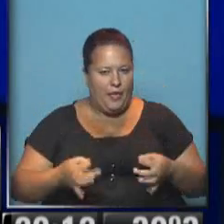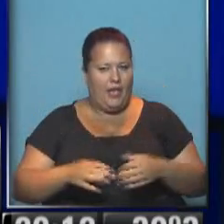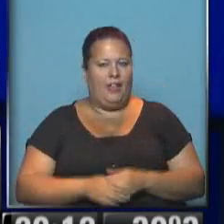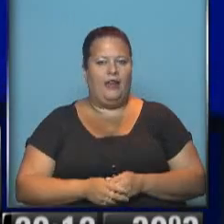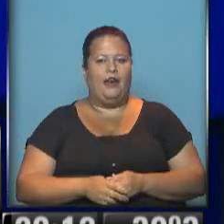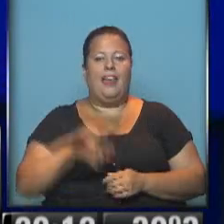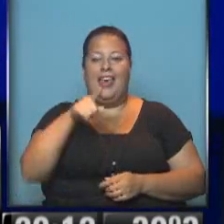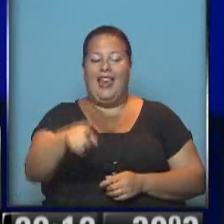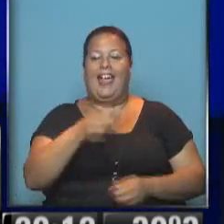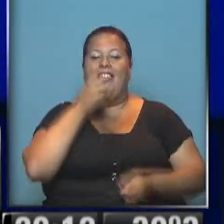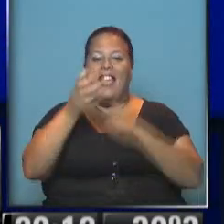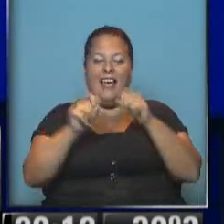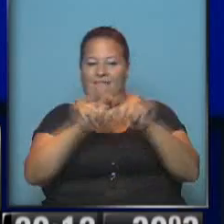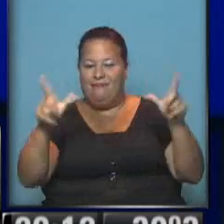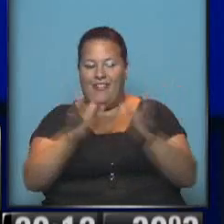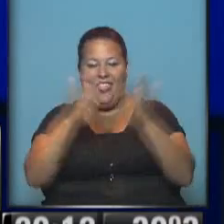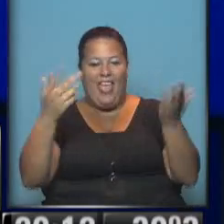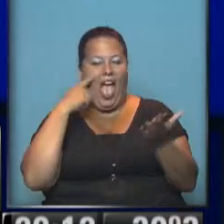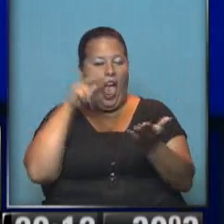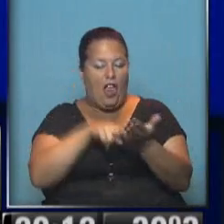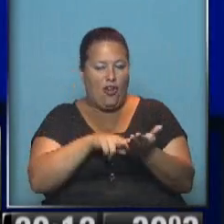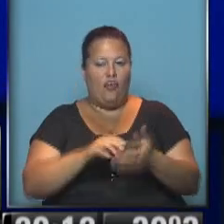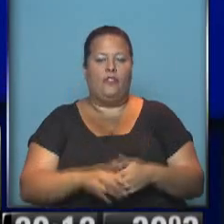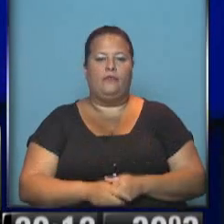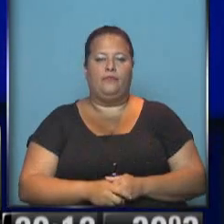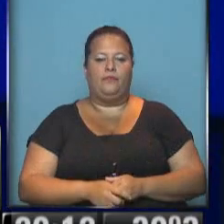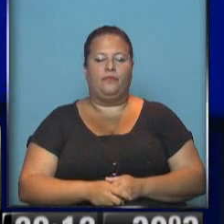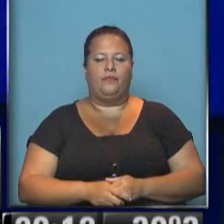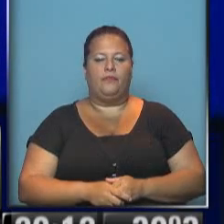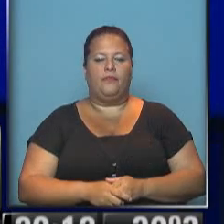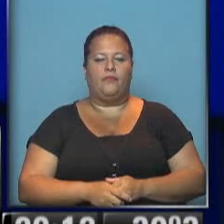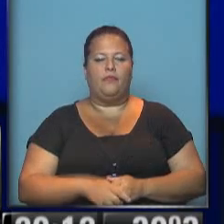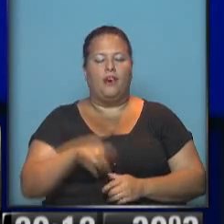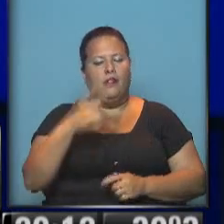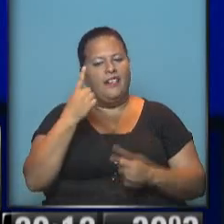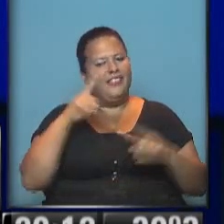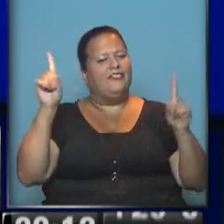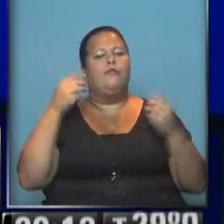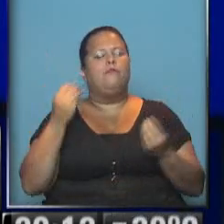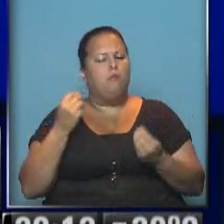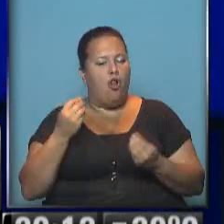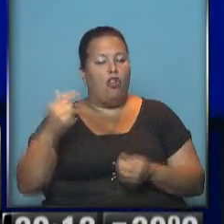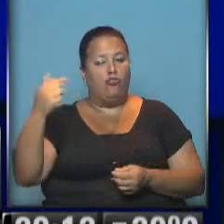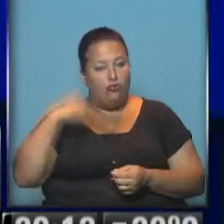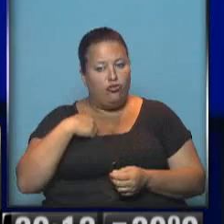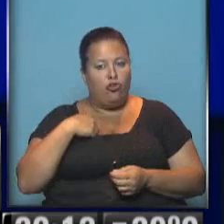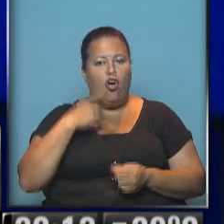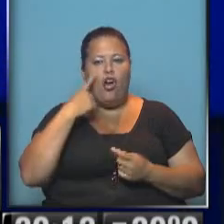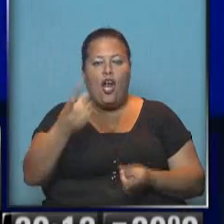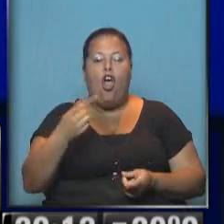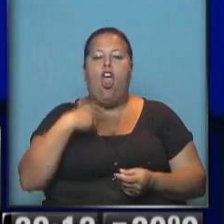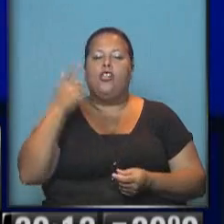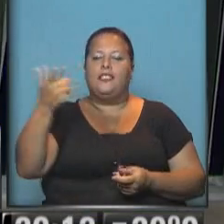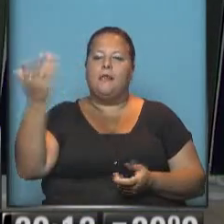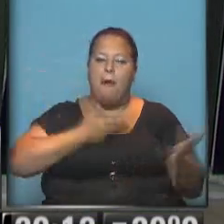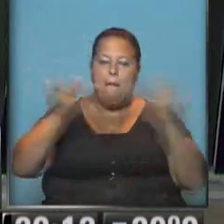Esa declaración que pasaron ustedes hace un rato fue muy curioso porque yo reconocí a mis torturadores